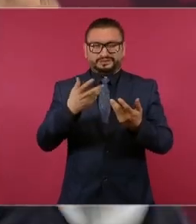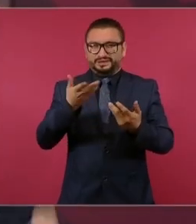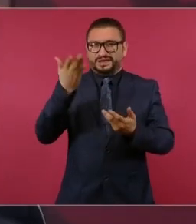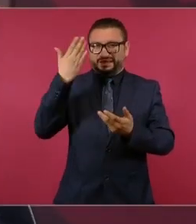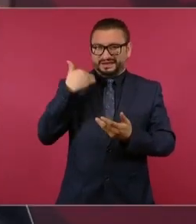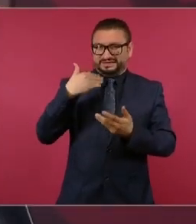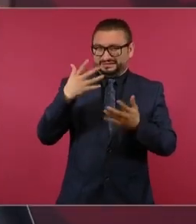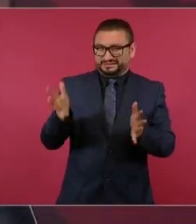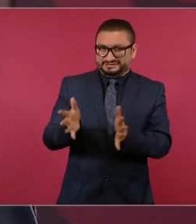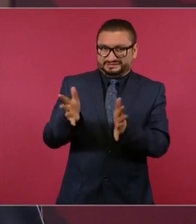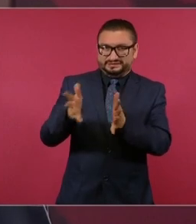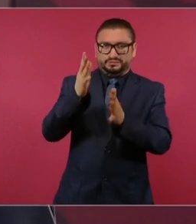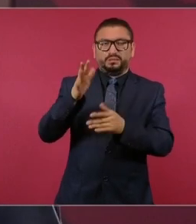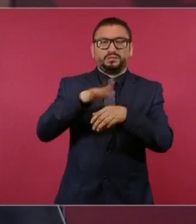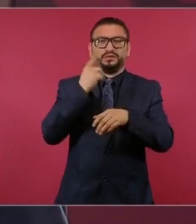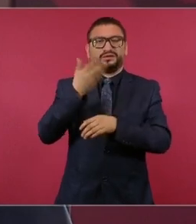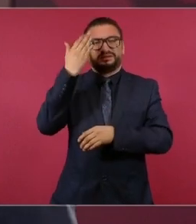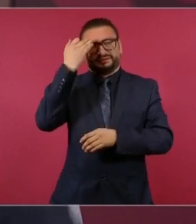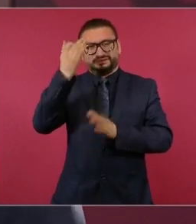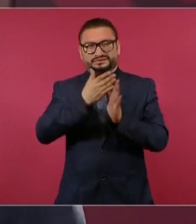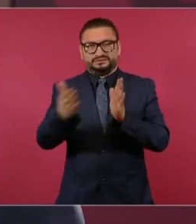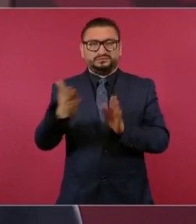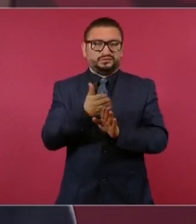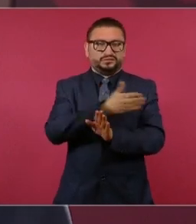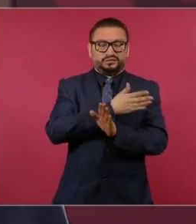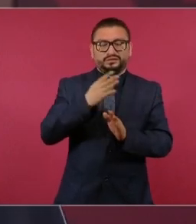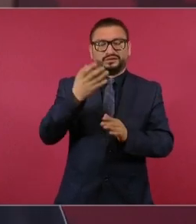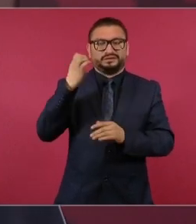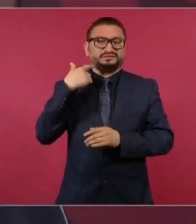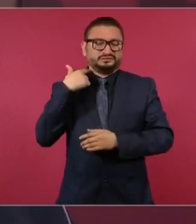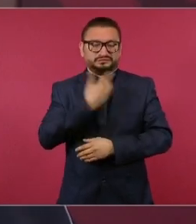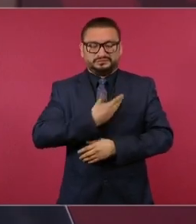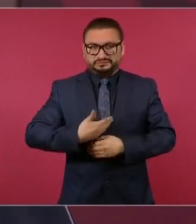echaron a andar en el periodo neoliberal.